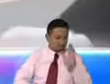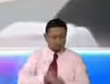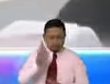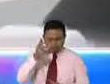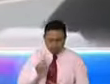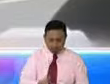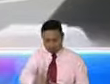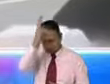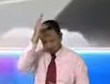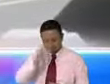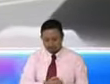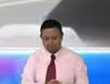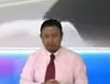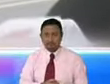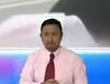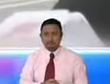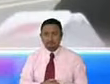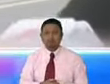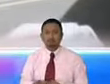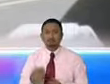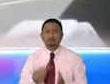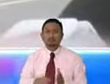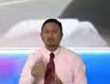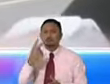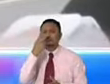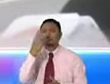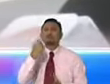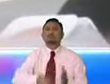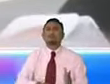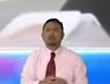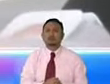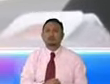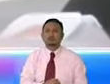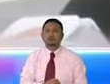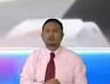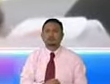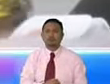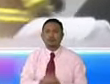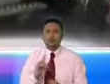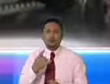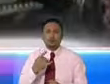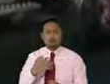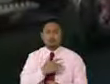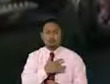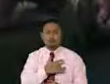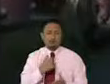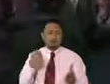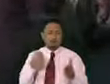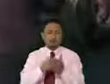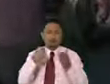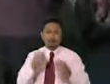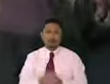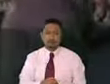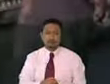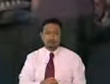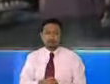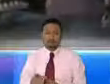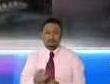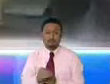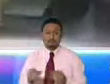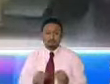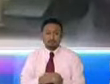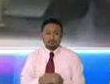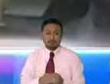¿Ya? Y así. ¿Qué pasó? Y también tiene impacto cuando sentí. Elementos de la Oficina de Investigación de Accidentes